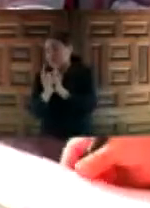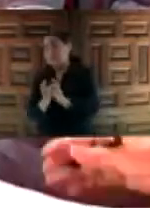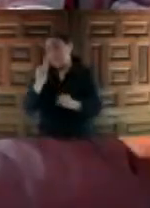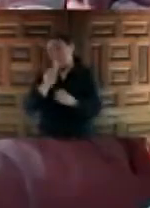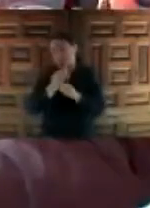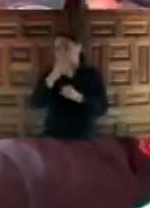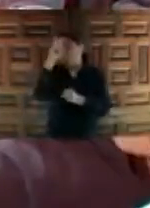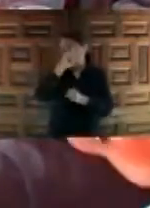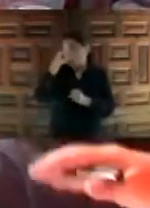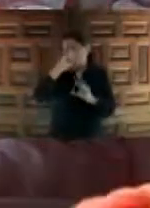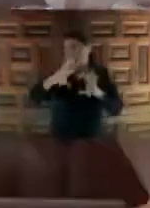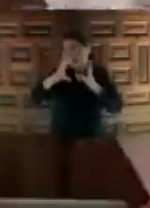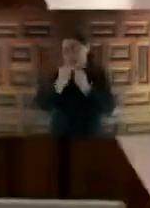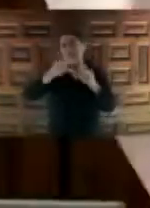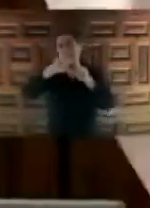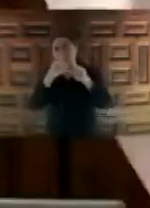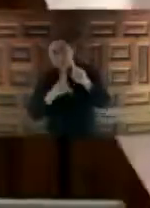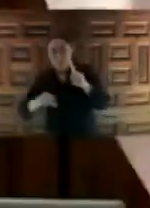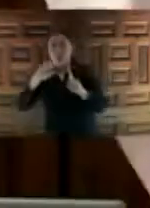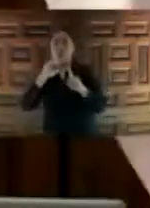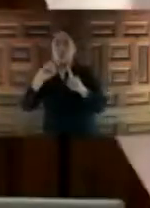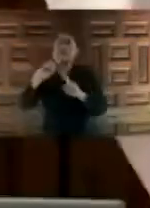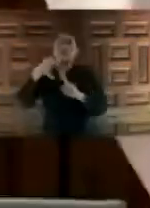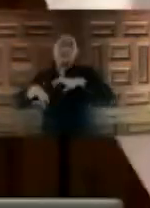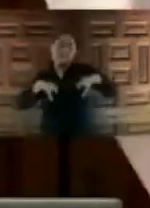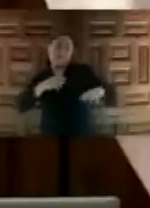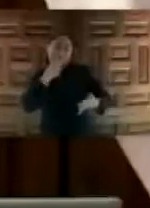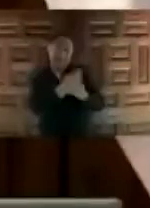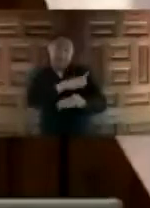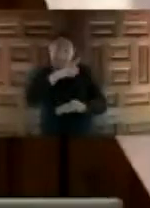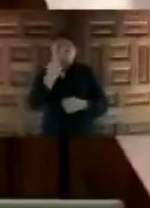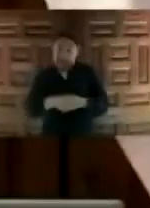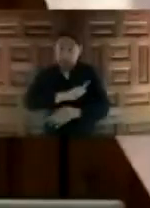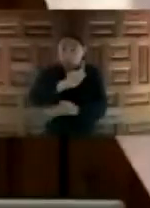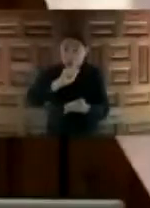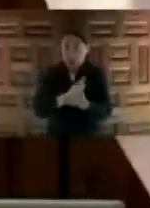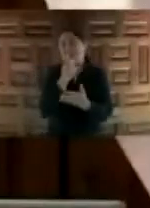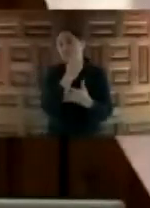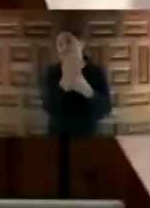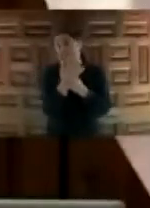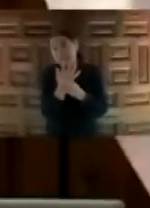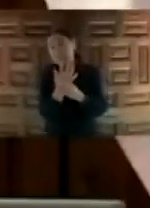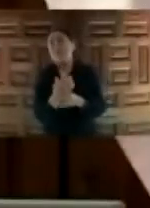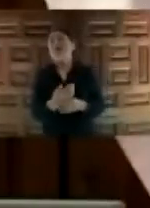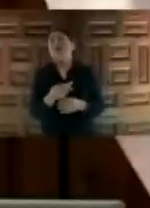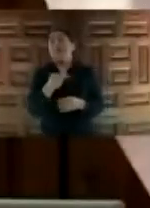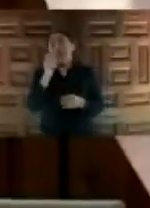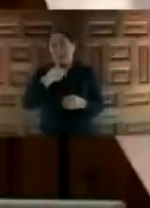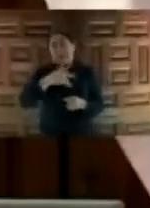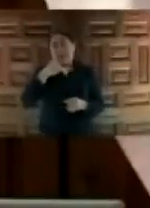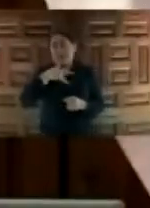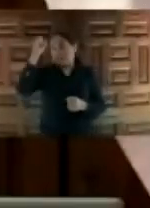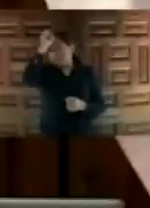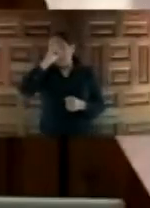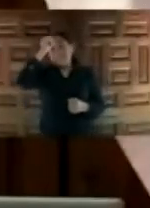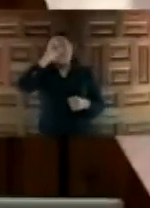consejos nacionales y los consejos locales que la ley nos establece señala este posicionamiento, pero me parece que aún